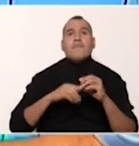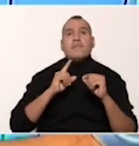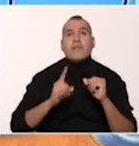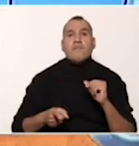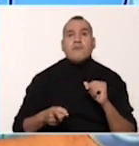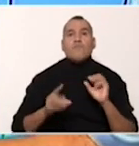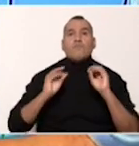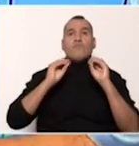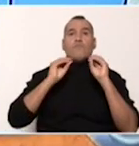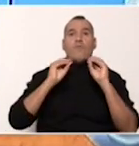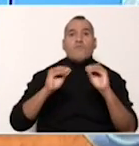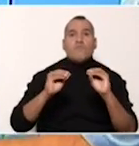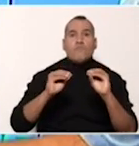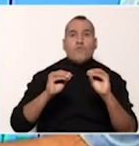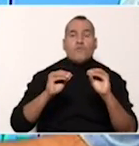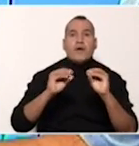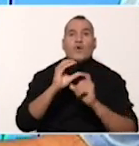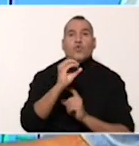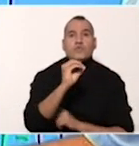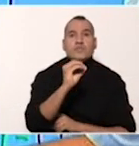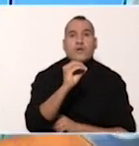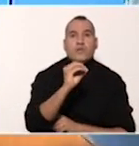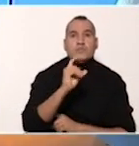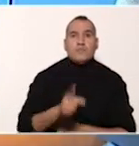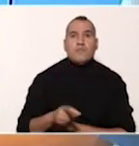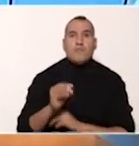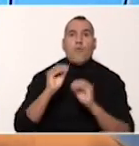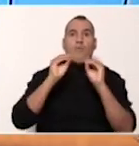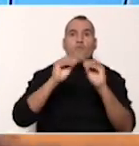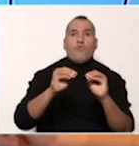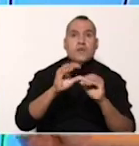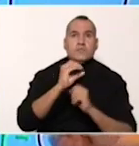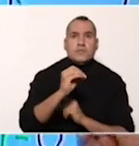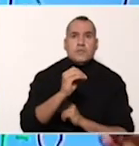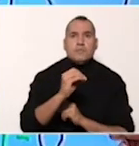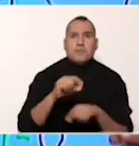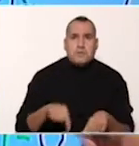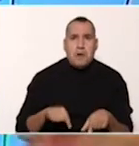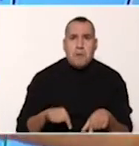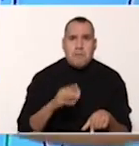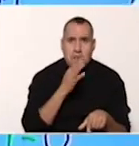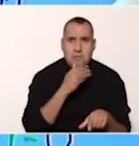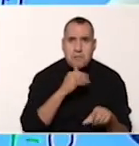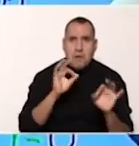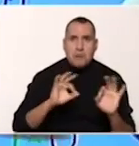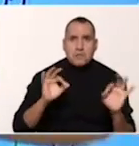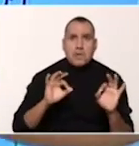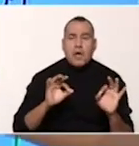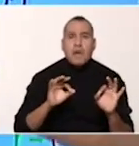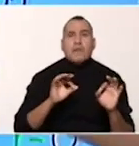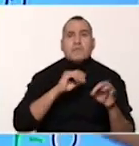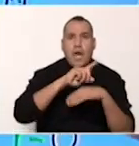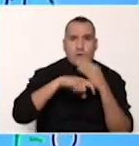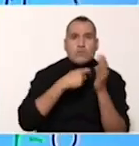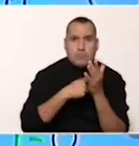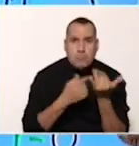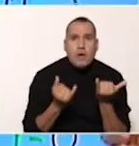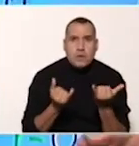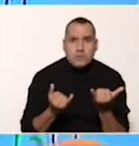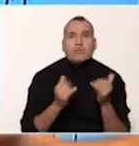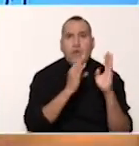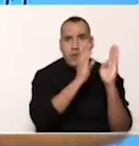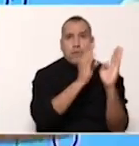colocar rellenándolo con 0. Pero ahorita no tuvo que rellenarse con 0 porque el polinomio ya